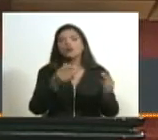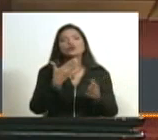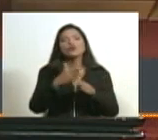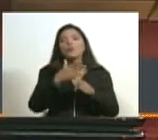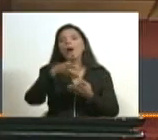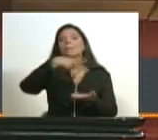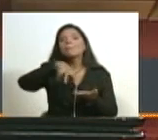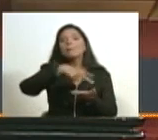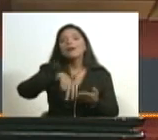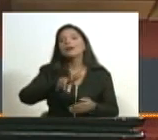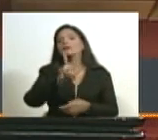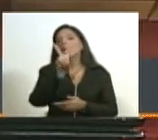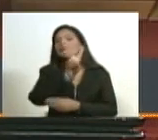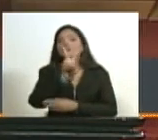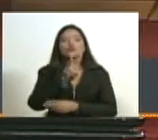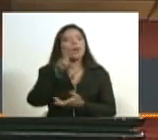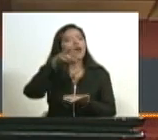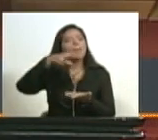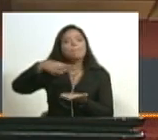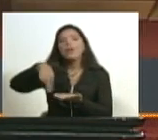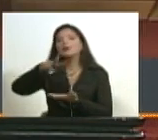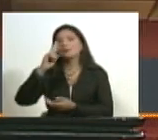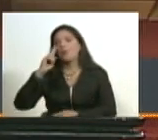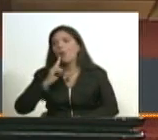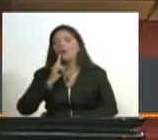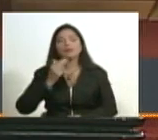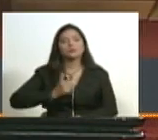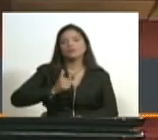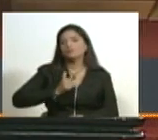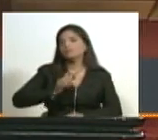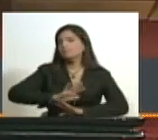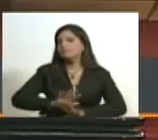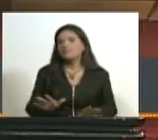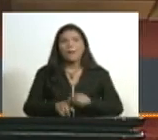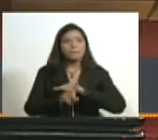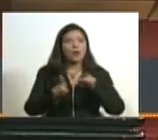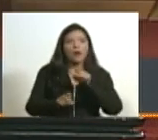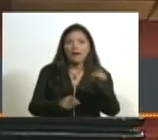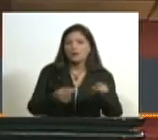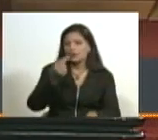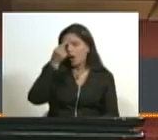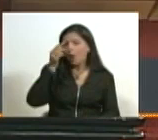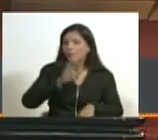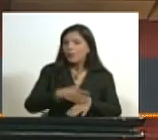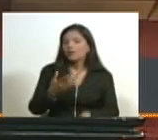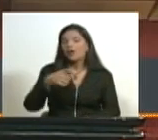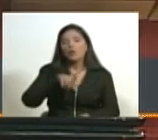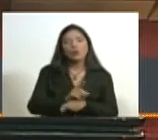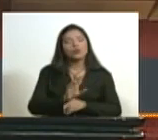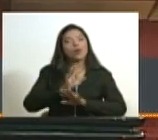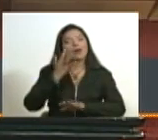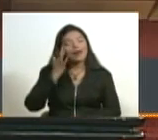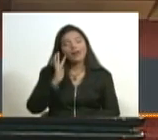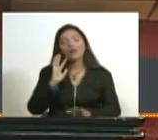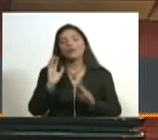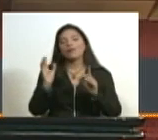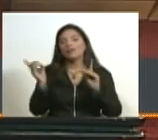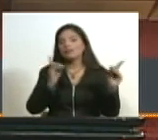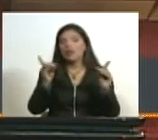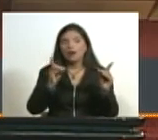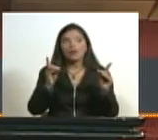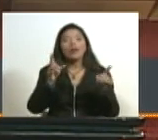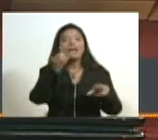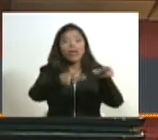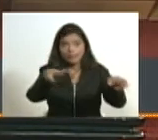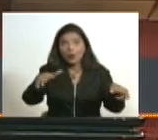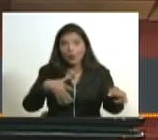Bolívar, en la Plaza Venezuela, donde sea. Yo estoy en una obsesión total, porque creo que solo a través de la palabra es que la gente